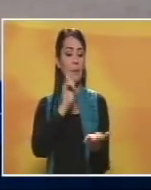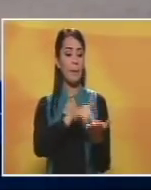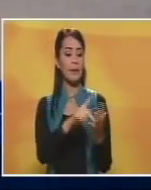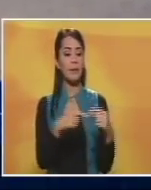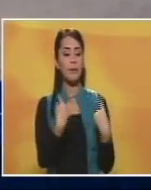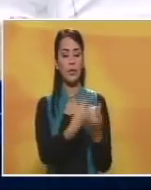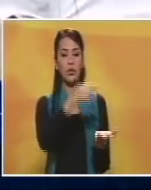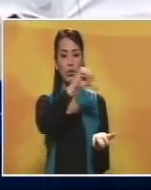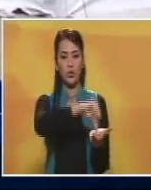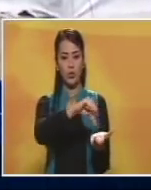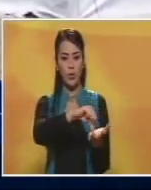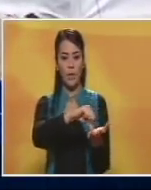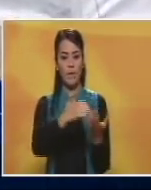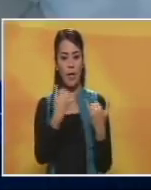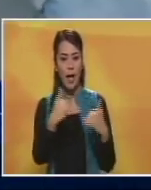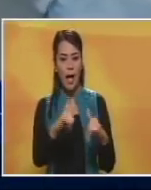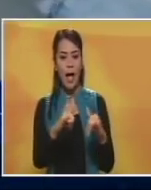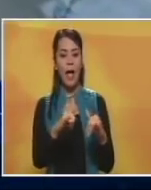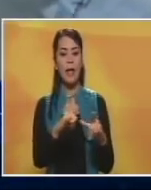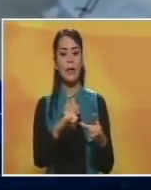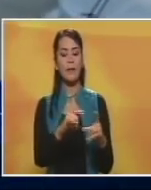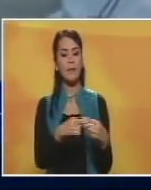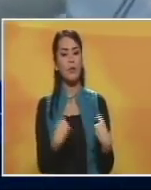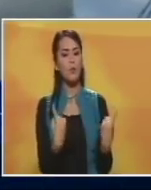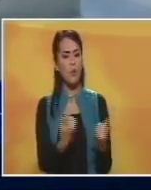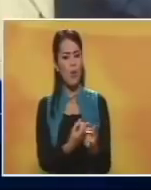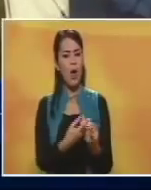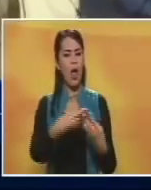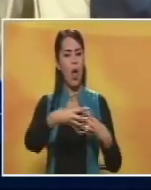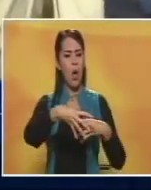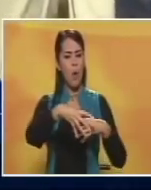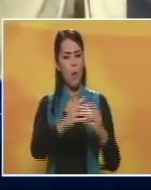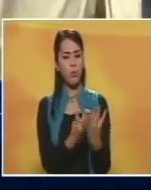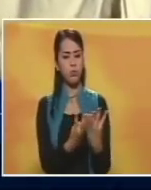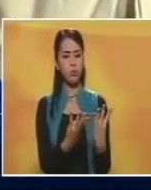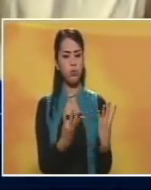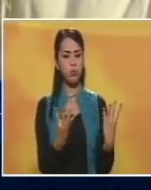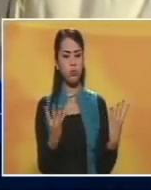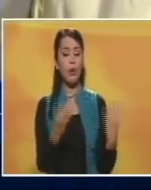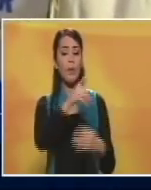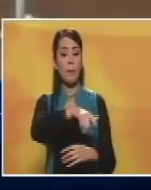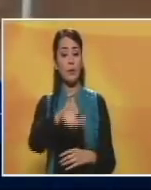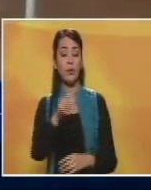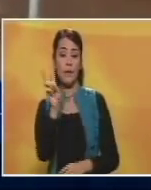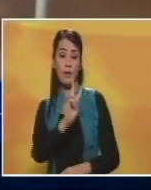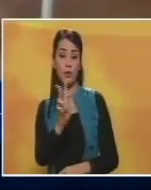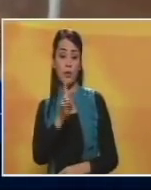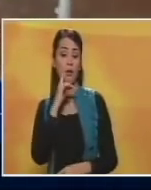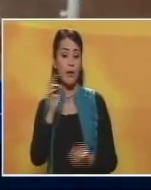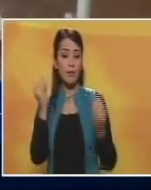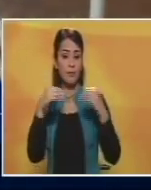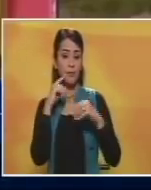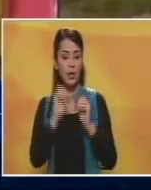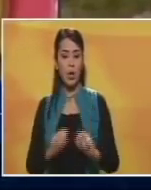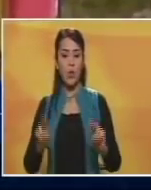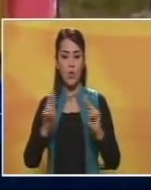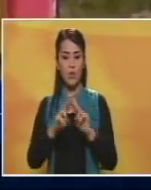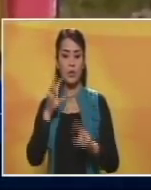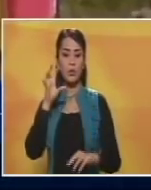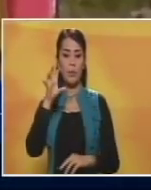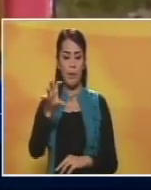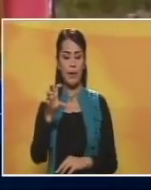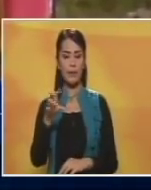ciudad, donde hay una gran concentración de esta población de venezolanos, quienes han dejado, de acuerdo a las Naciones Unidas, su